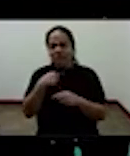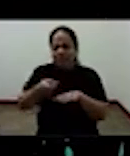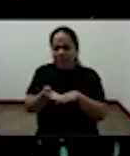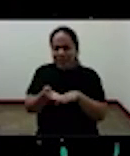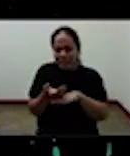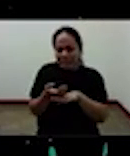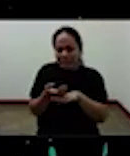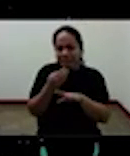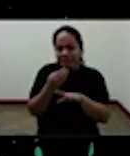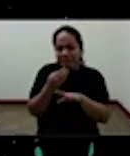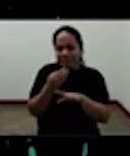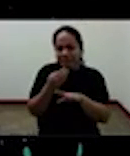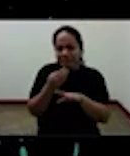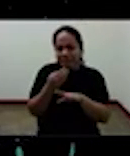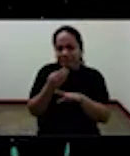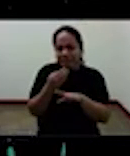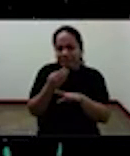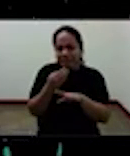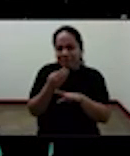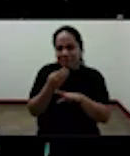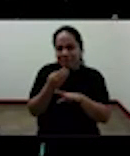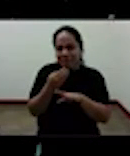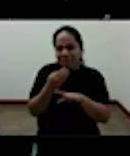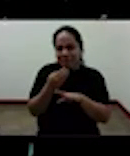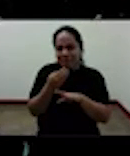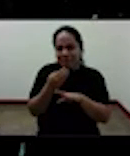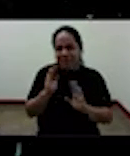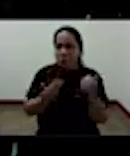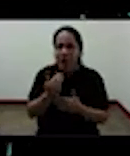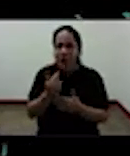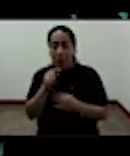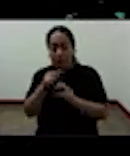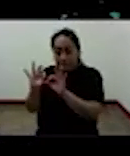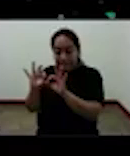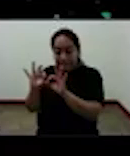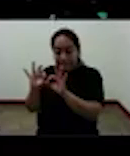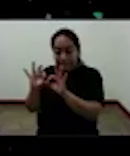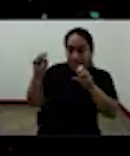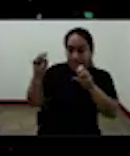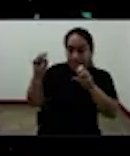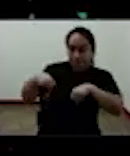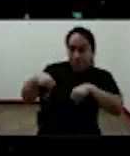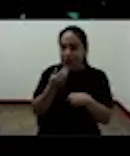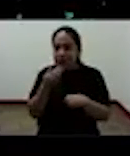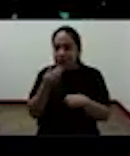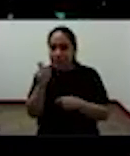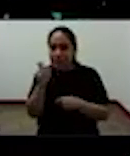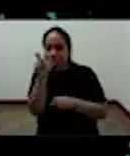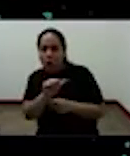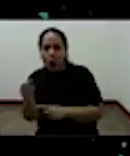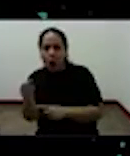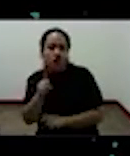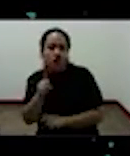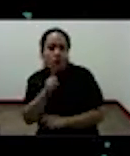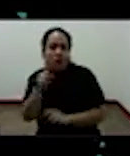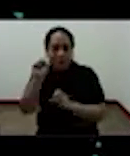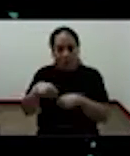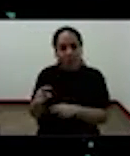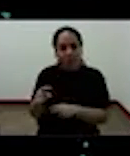Pero lo contrario es cuando yo silencio y permito que una persona sorda escuche, o